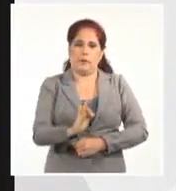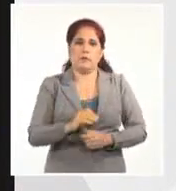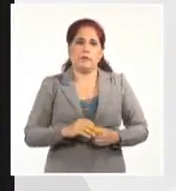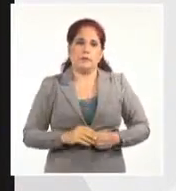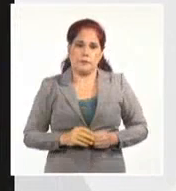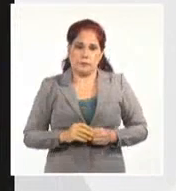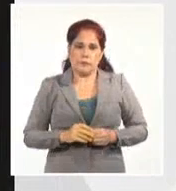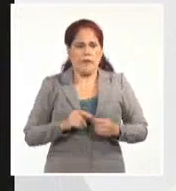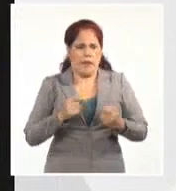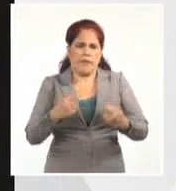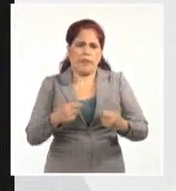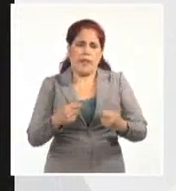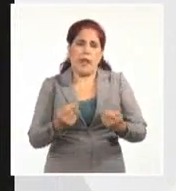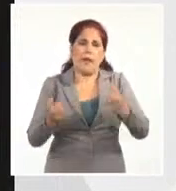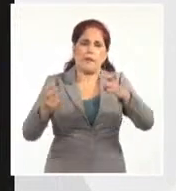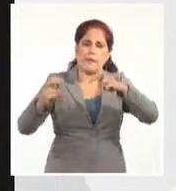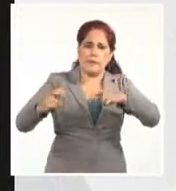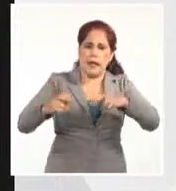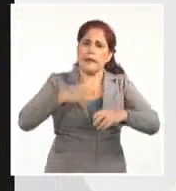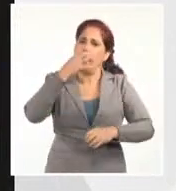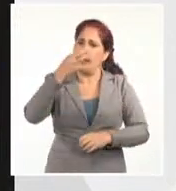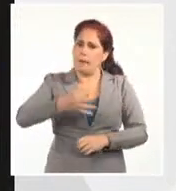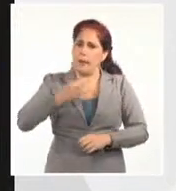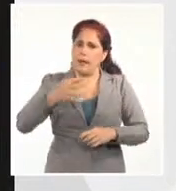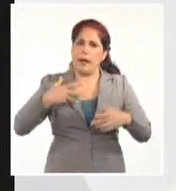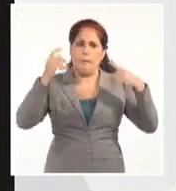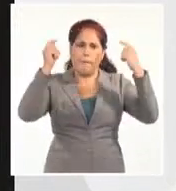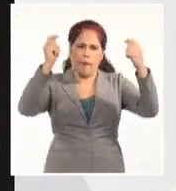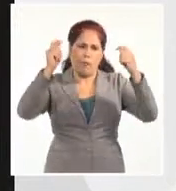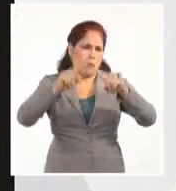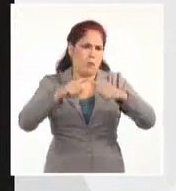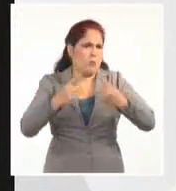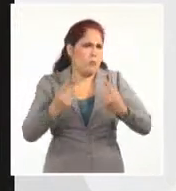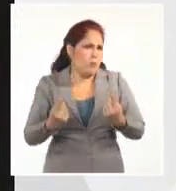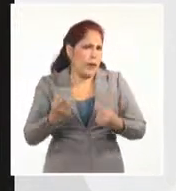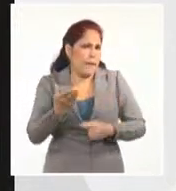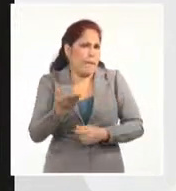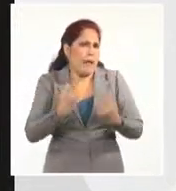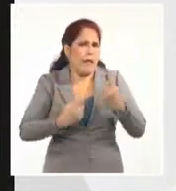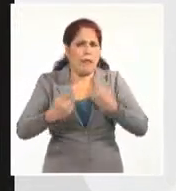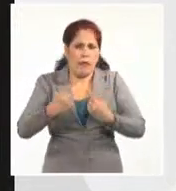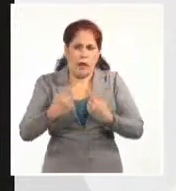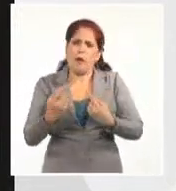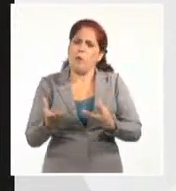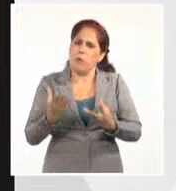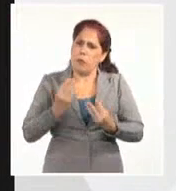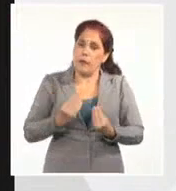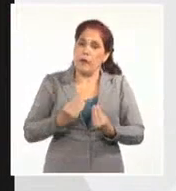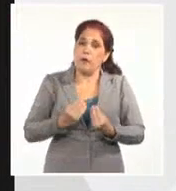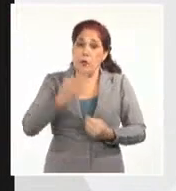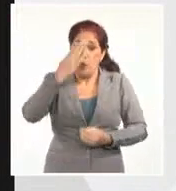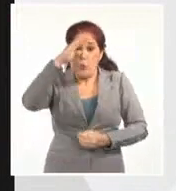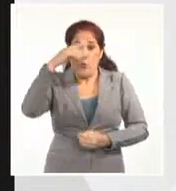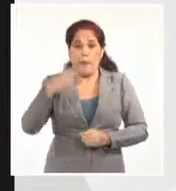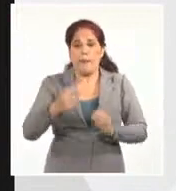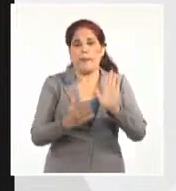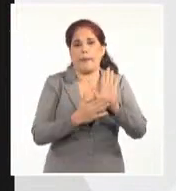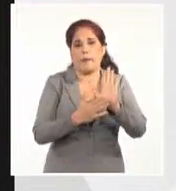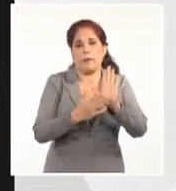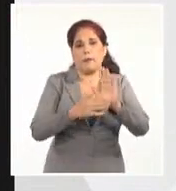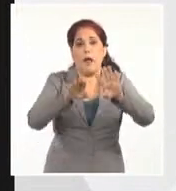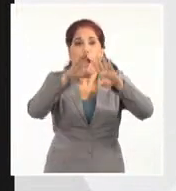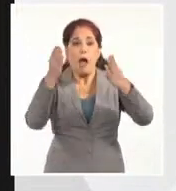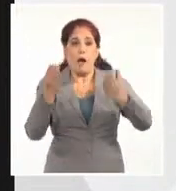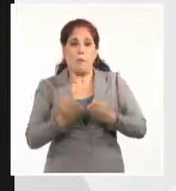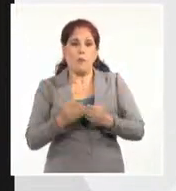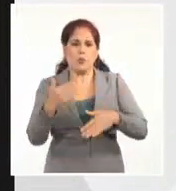legítimas las manifestaciones. Entonces, bueno, creo que es una oportunidad también de Cuba de demostrar, bueno,